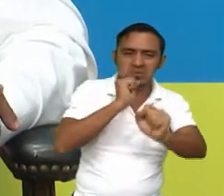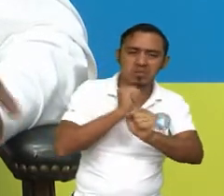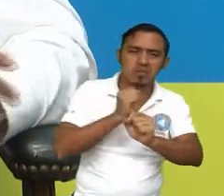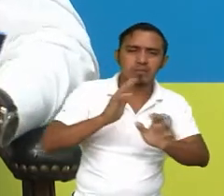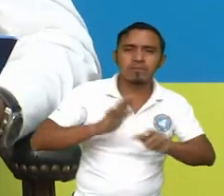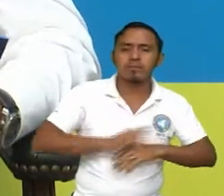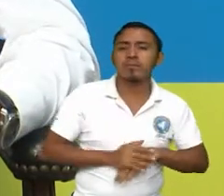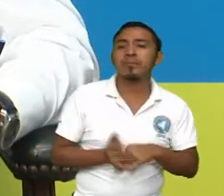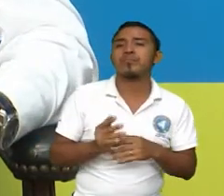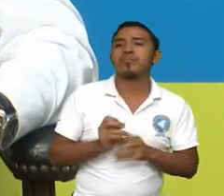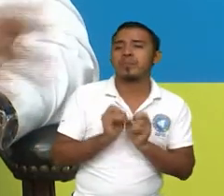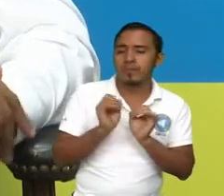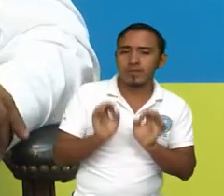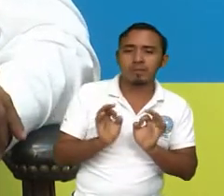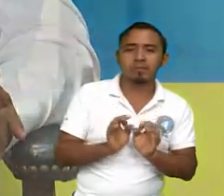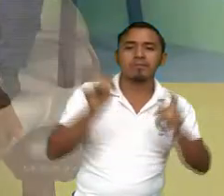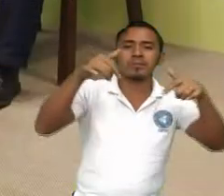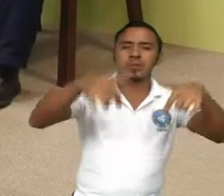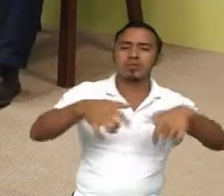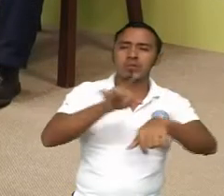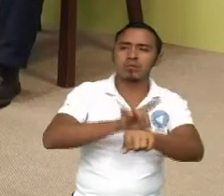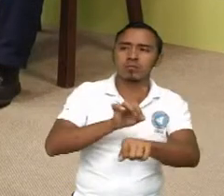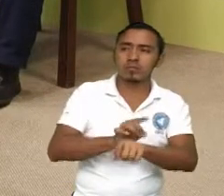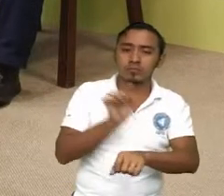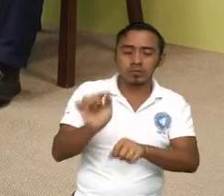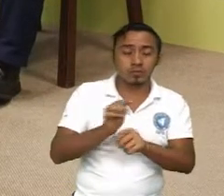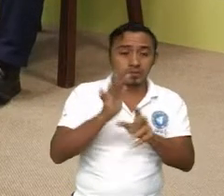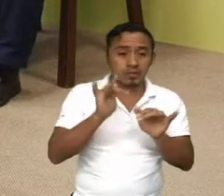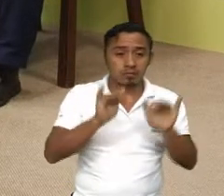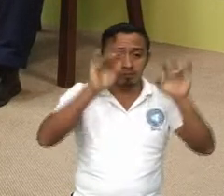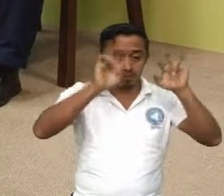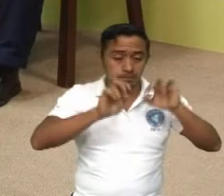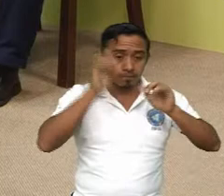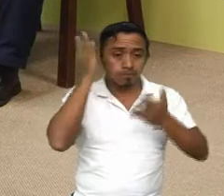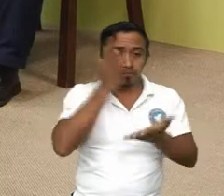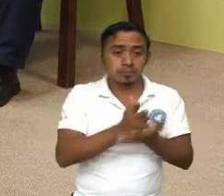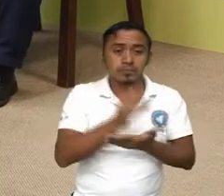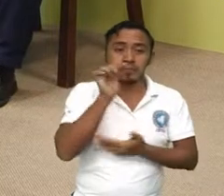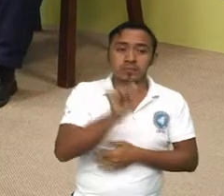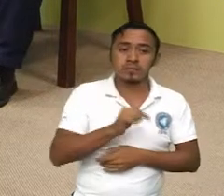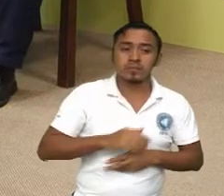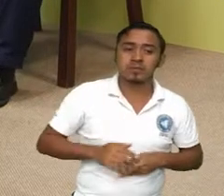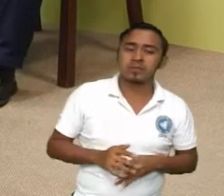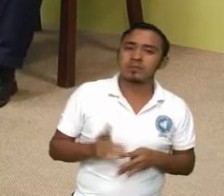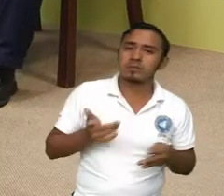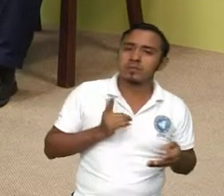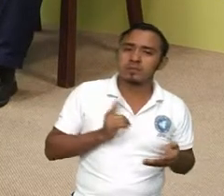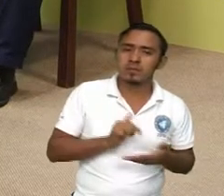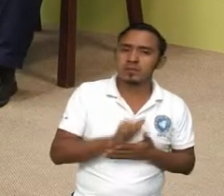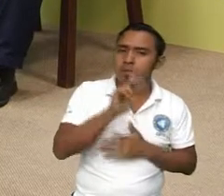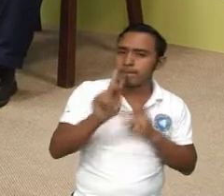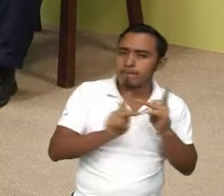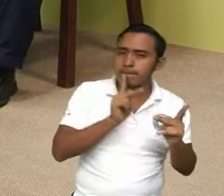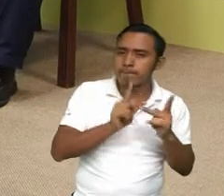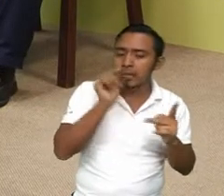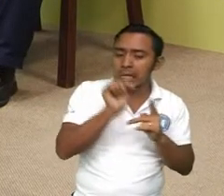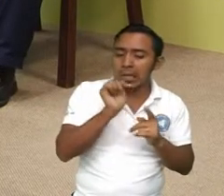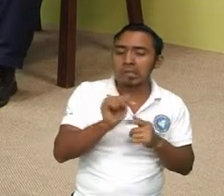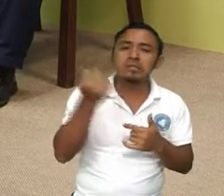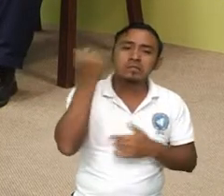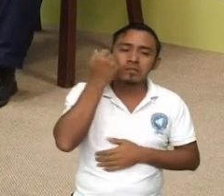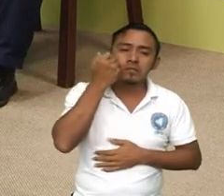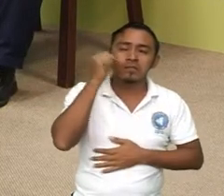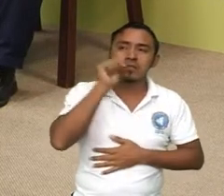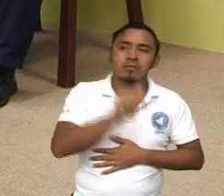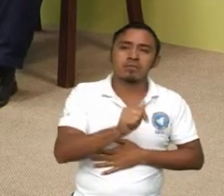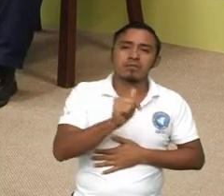ahora actor la manera en que ustedes diagnostican obtienen esa precisión de decir este